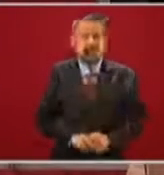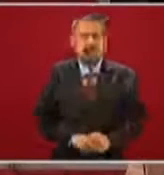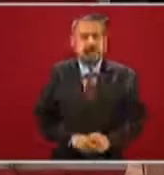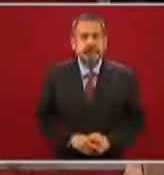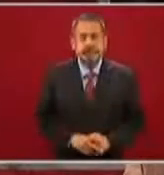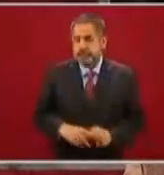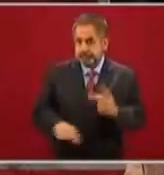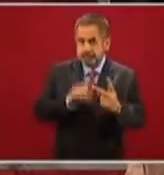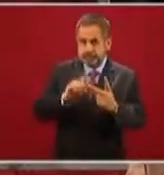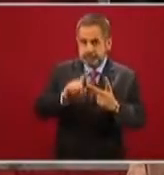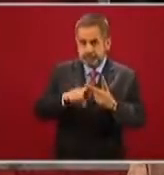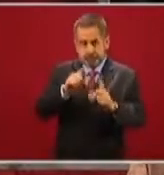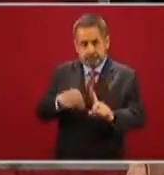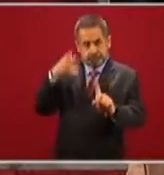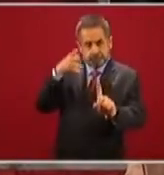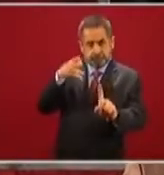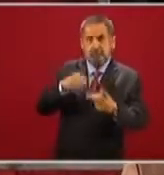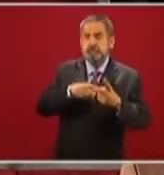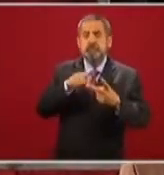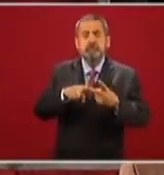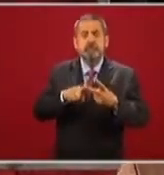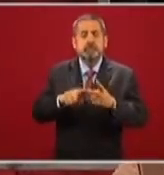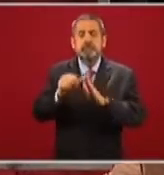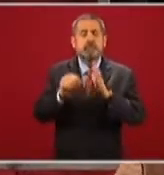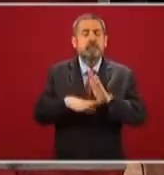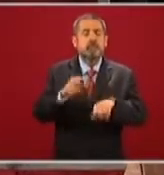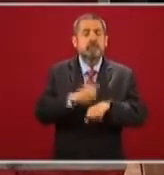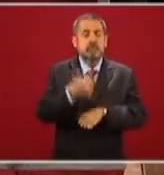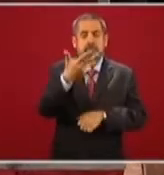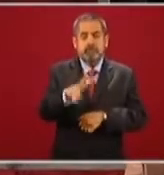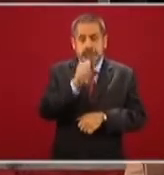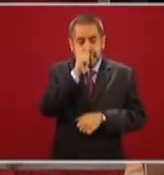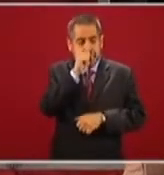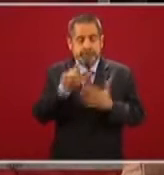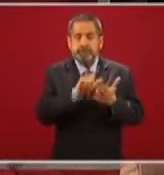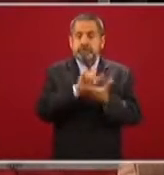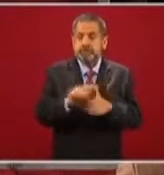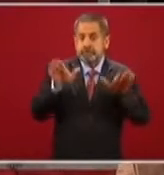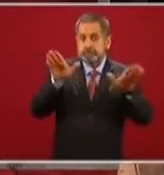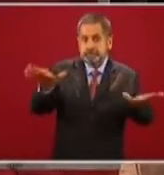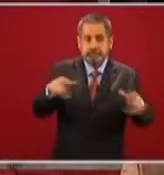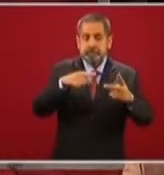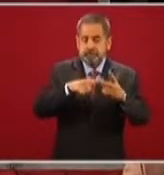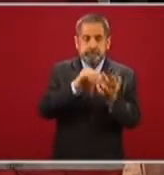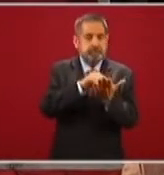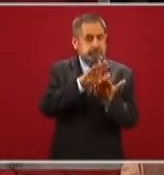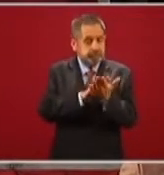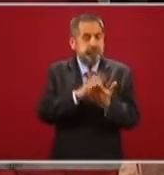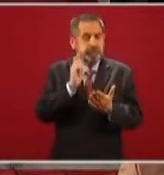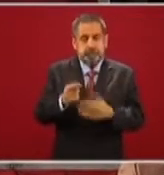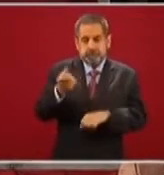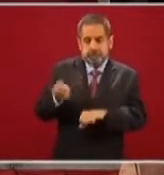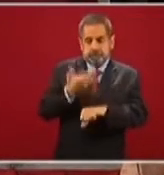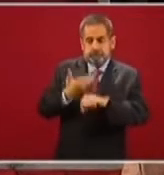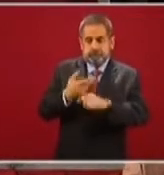Como segundo objetivo, el cumplimiento del artículo 10 de la Ley de Aeropuertos, que establece que la Secretaría